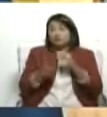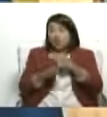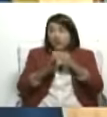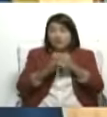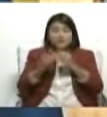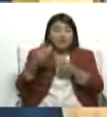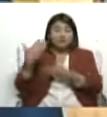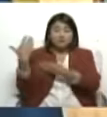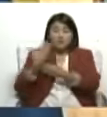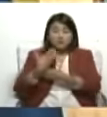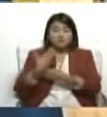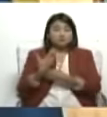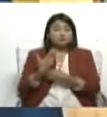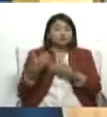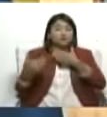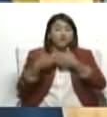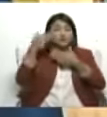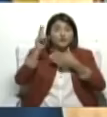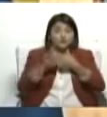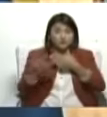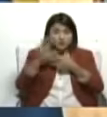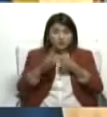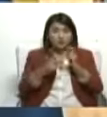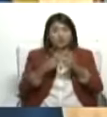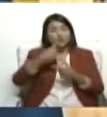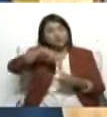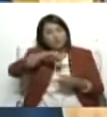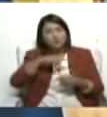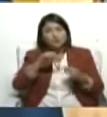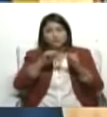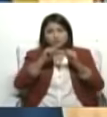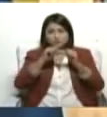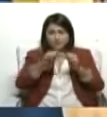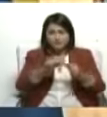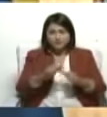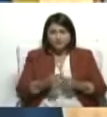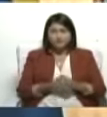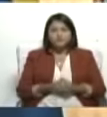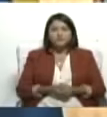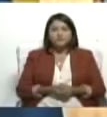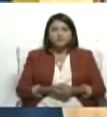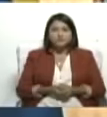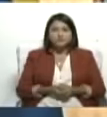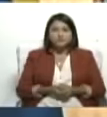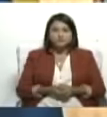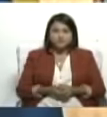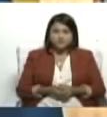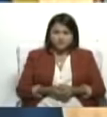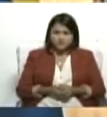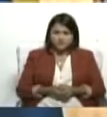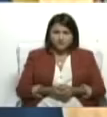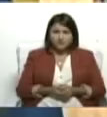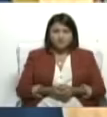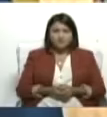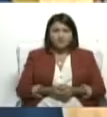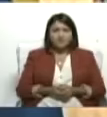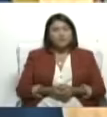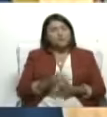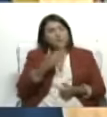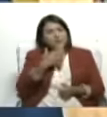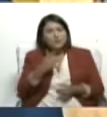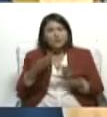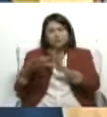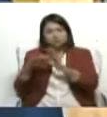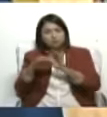hemos ya retomado una senda de crecimiento a pesar de eso. Precisamente tejiendo alianzas como con la Federación de Rusia, como con los